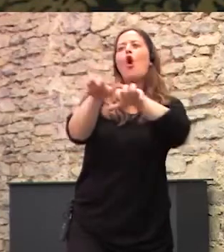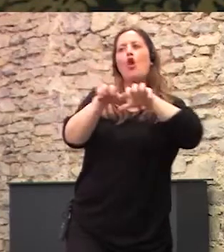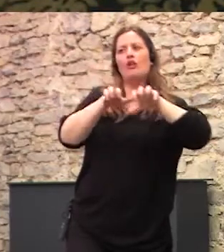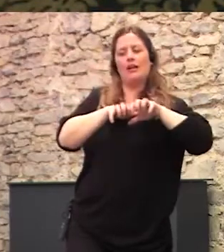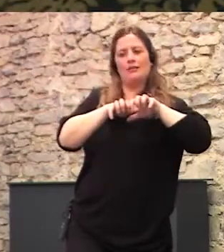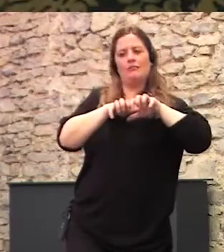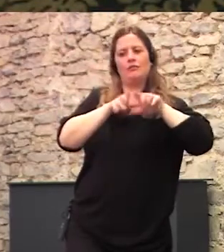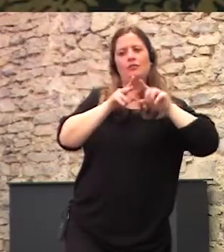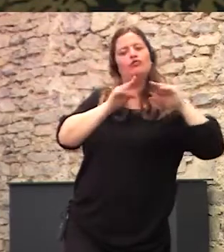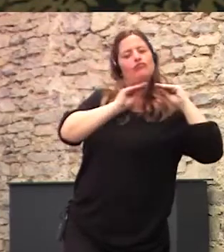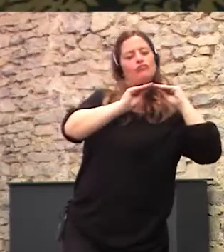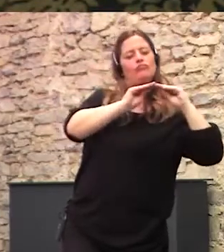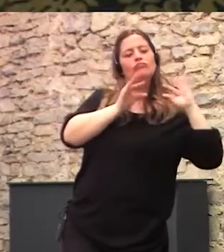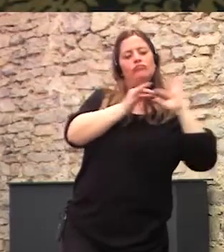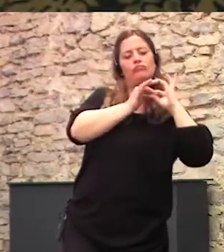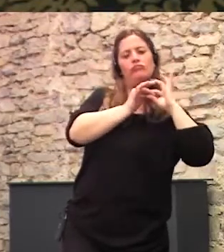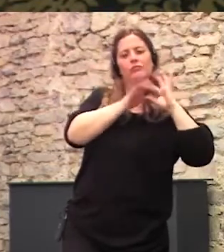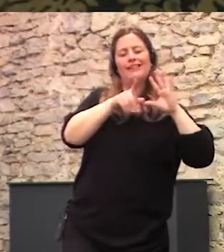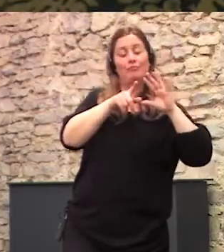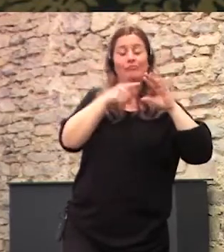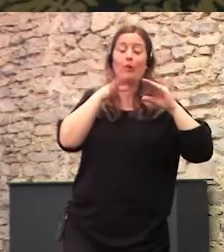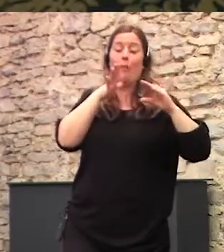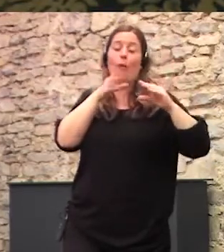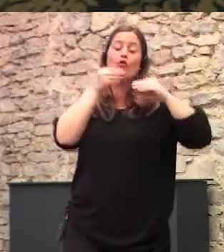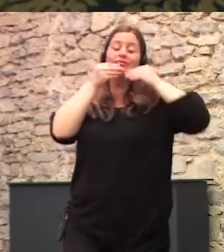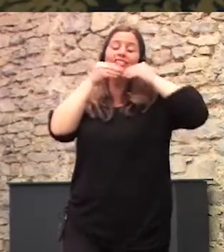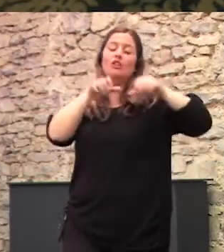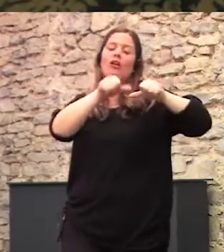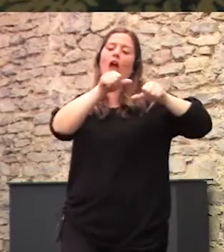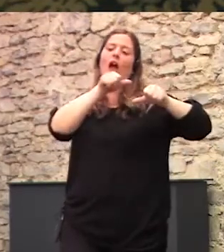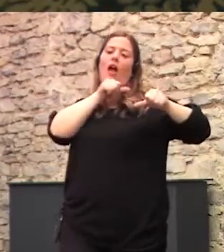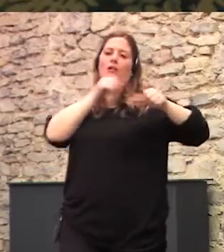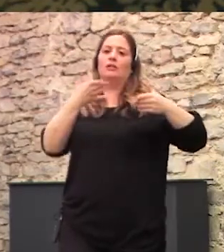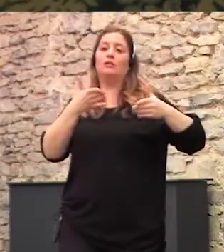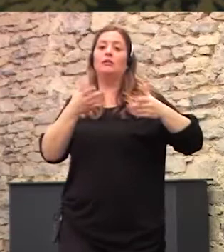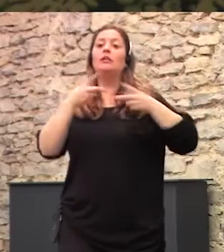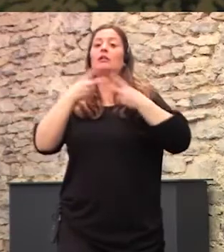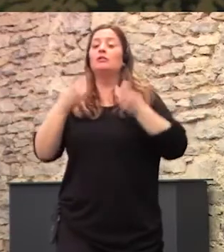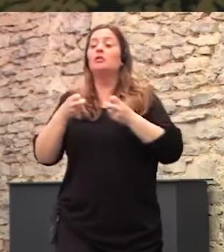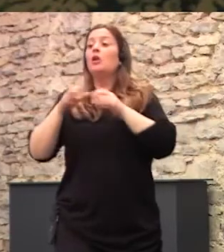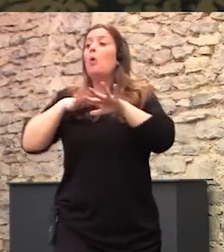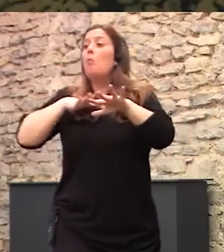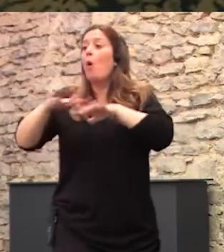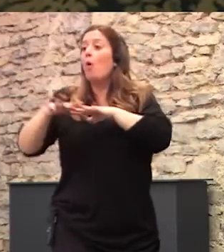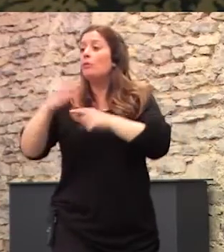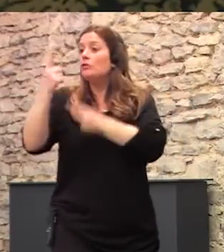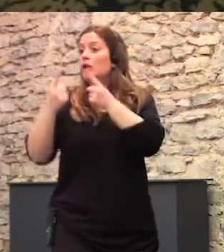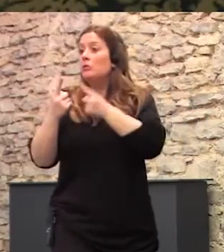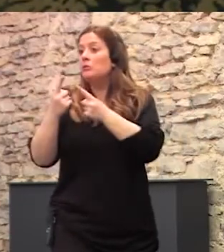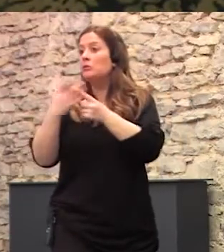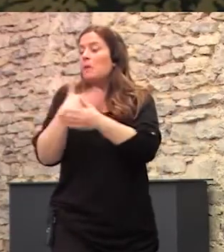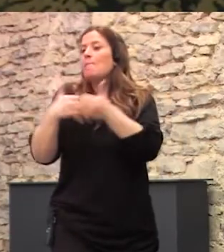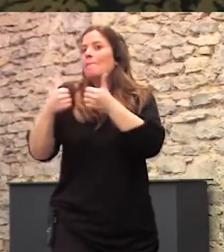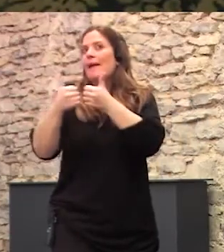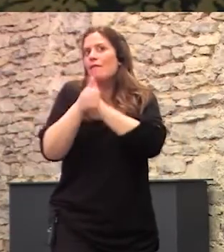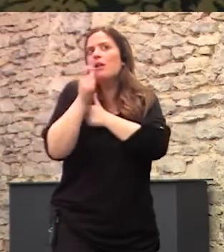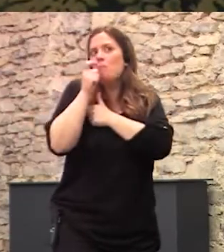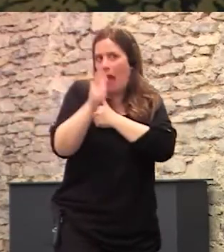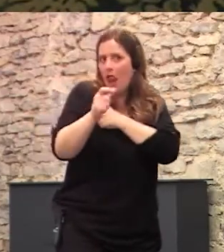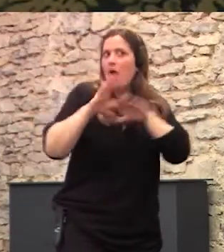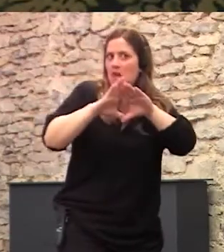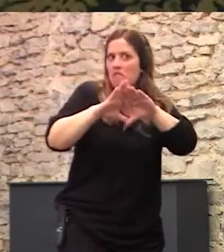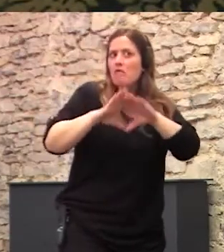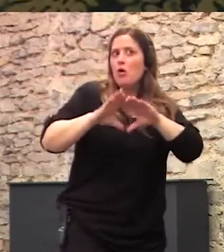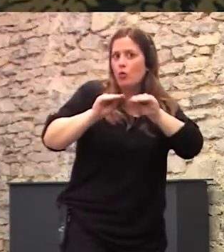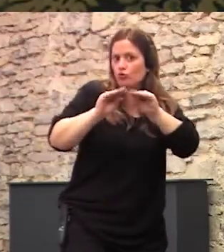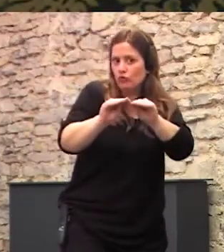toda una historia. Por lo tanto, digo que hay movimientos que prefieren no utilizar la palabra feminismo, y hay otros movimientos que sí que